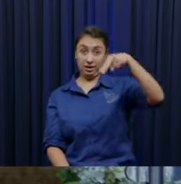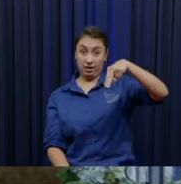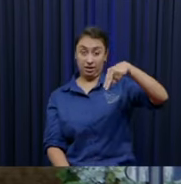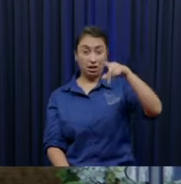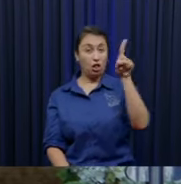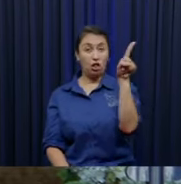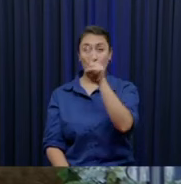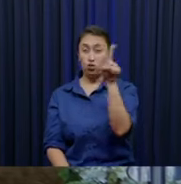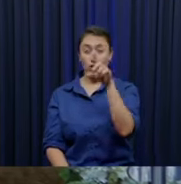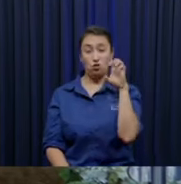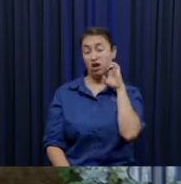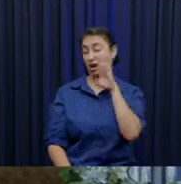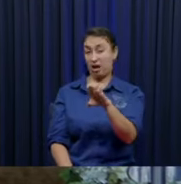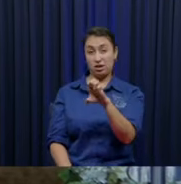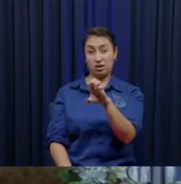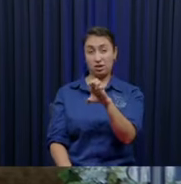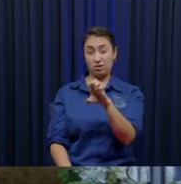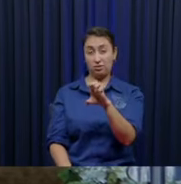La que fue engañada fue la mujer.